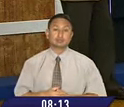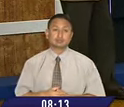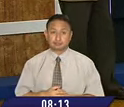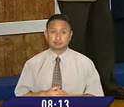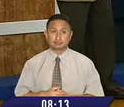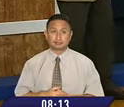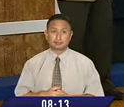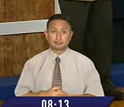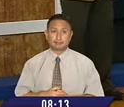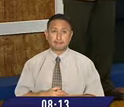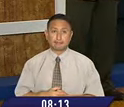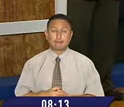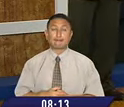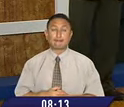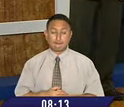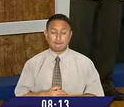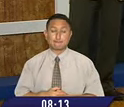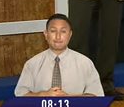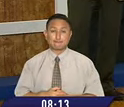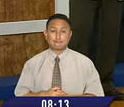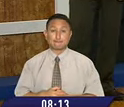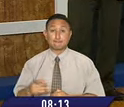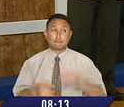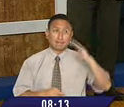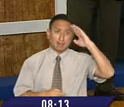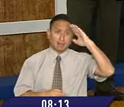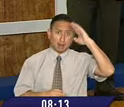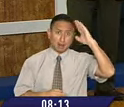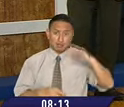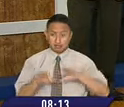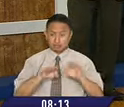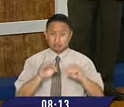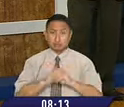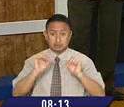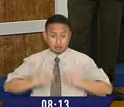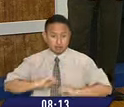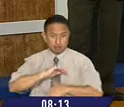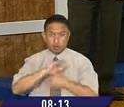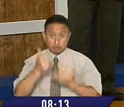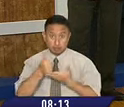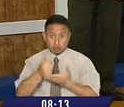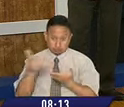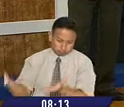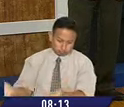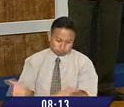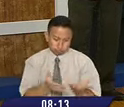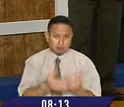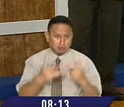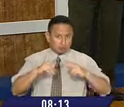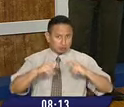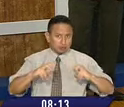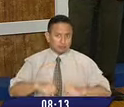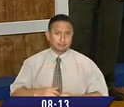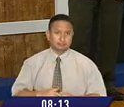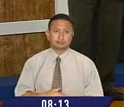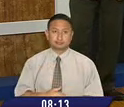Un uniformado. Y por parte de la institución policial han señalado que brindarán todas las facilidades para las